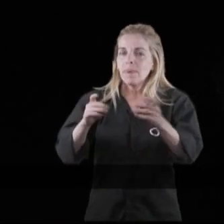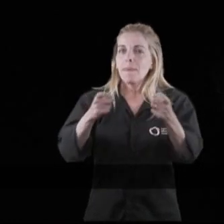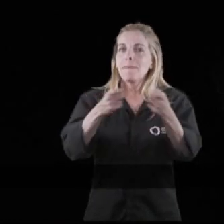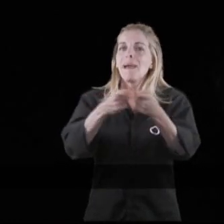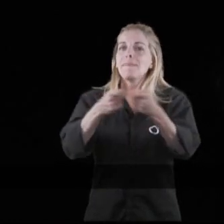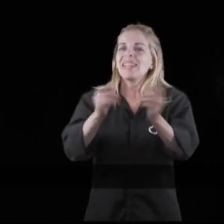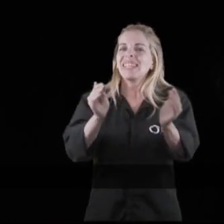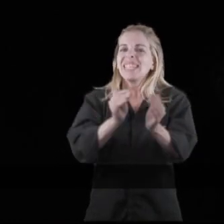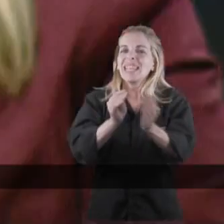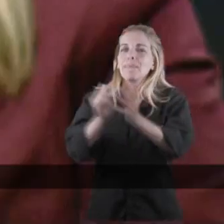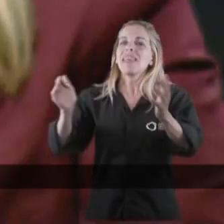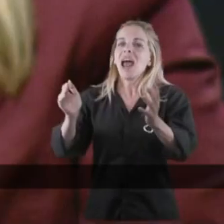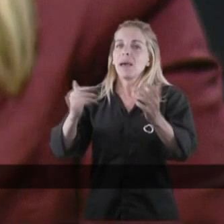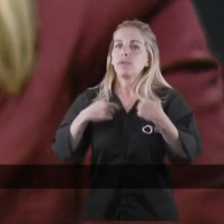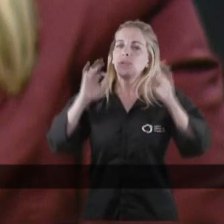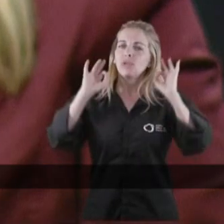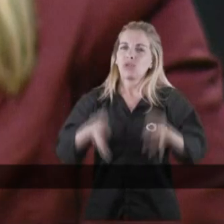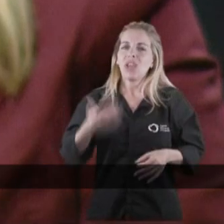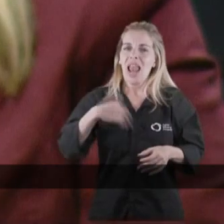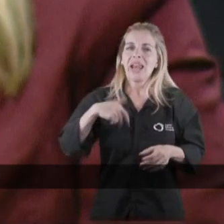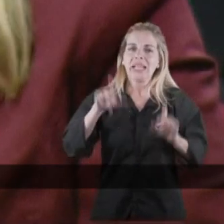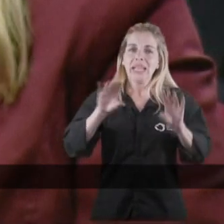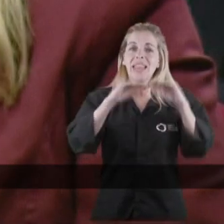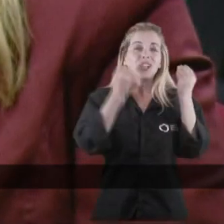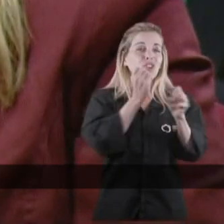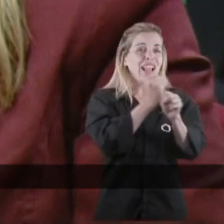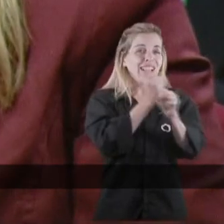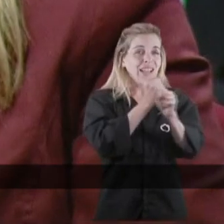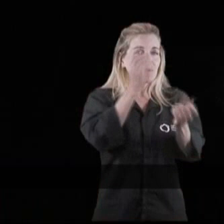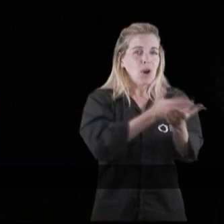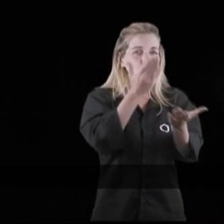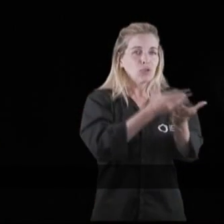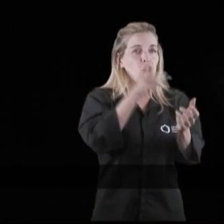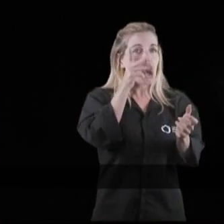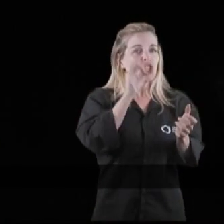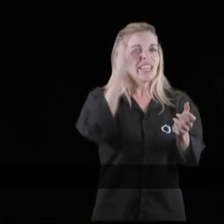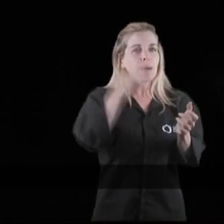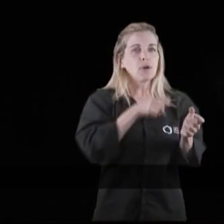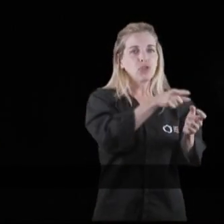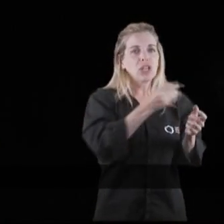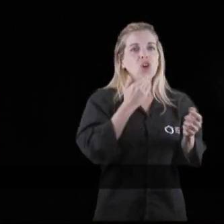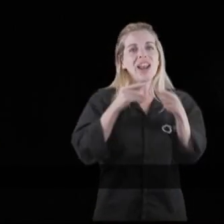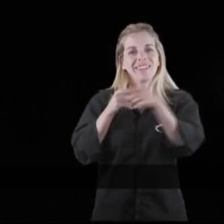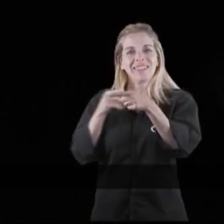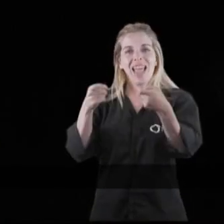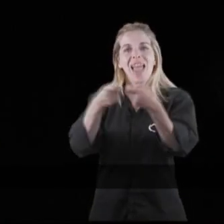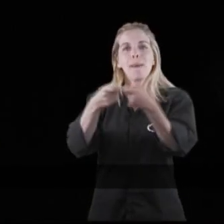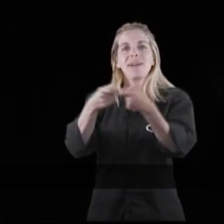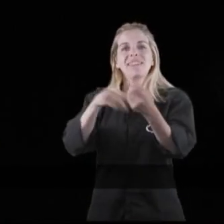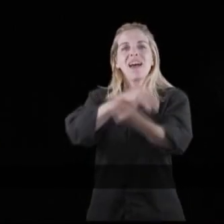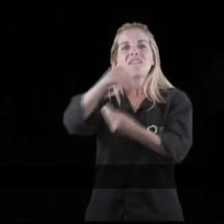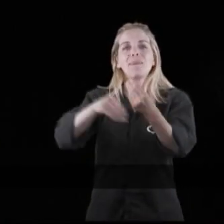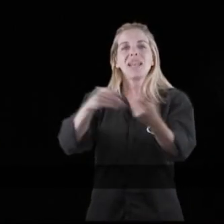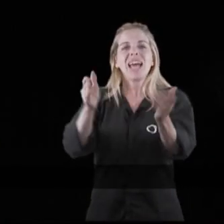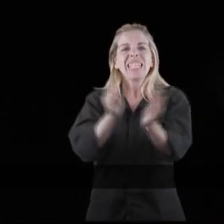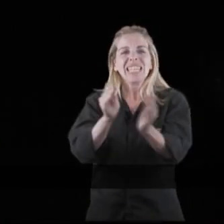pequeña y mediana empresa en Argentina. El 80% del trabajo argentino se genera en la pequeña y mediana empresa.